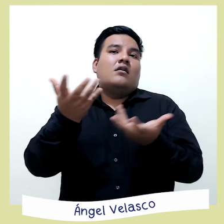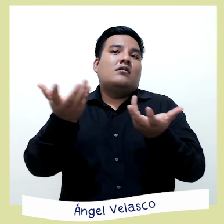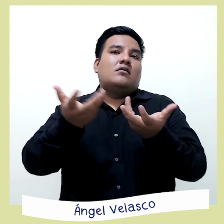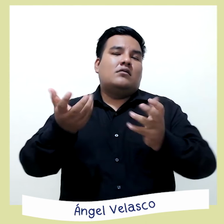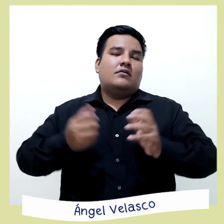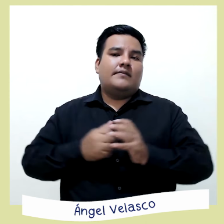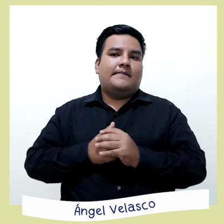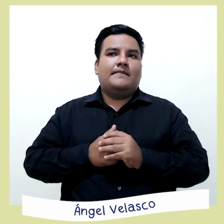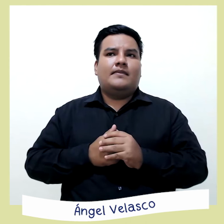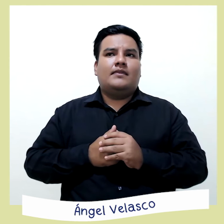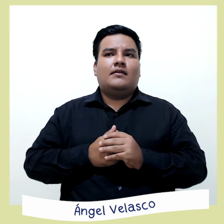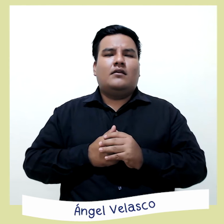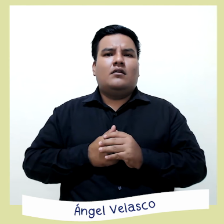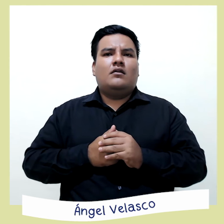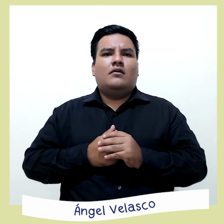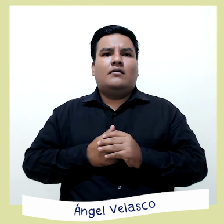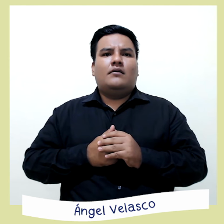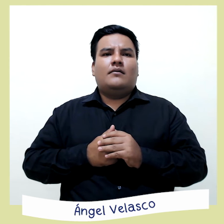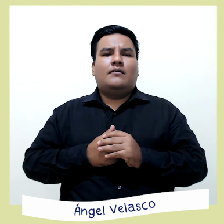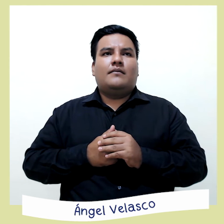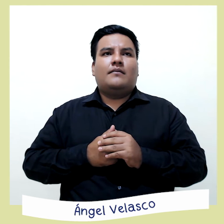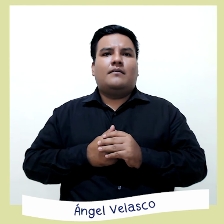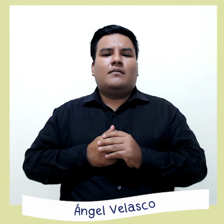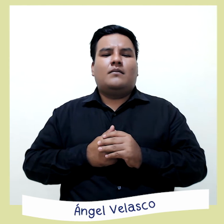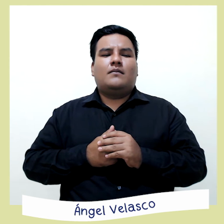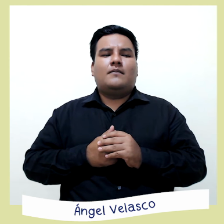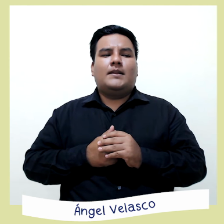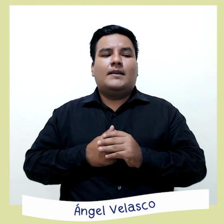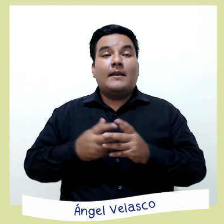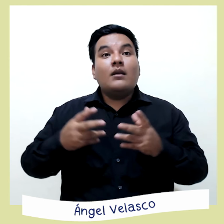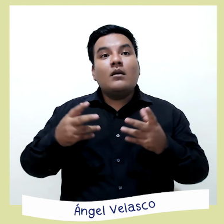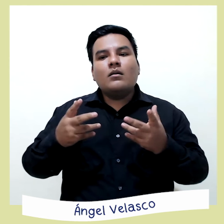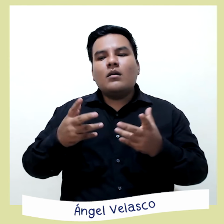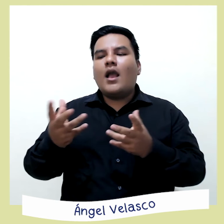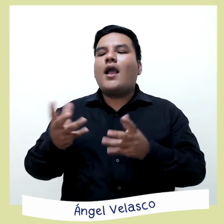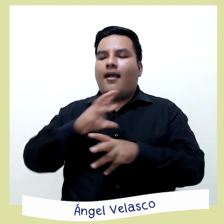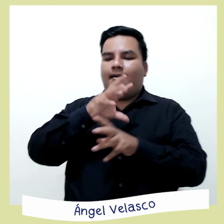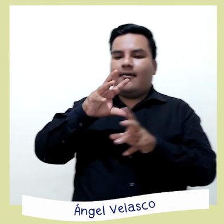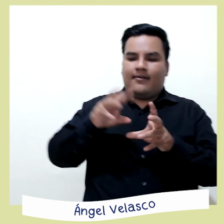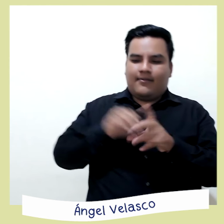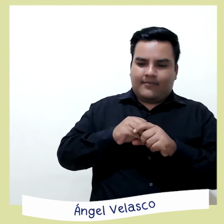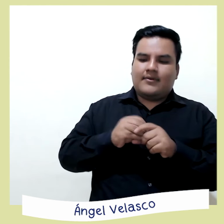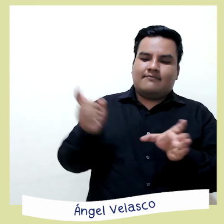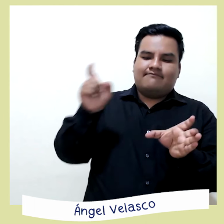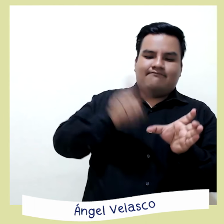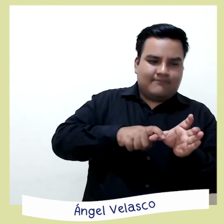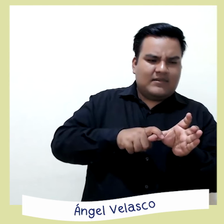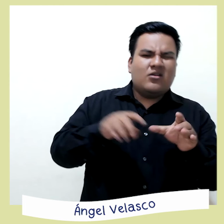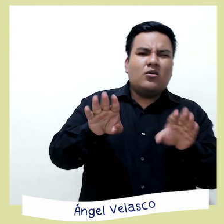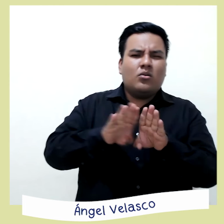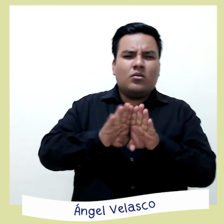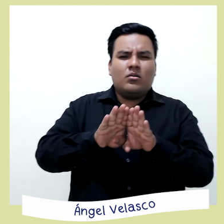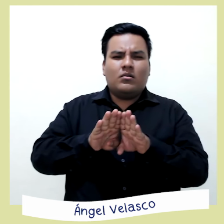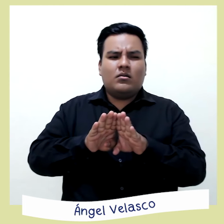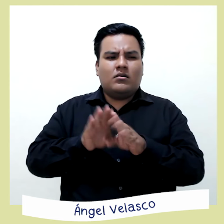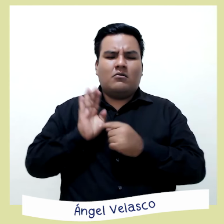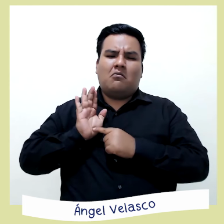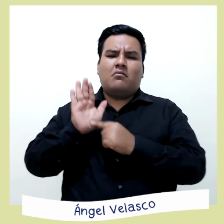maneras que valga la redundancia, una de las formas en que hemos visto que aparecen